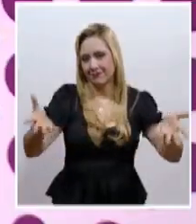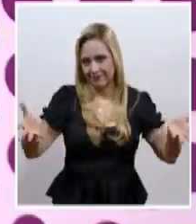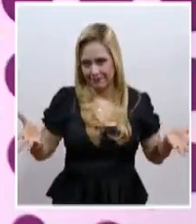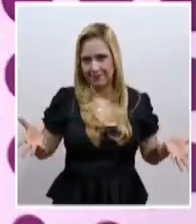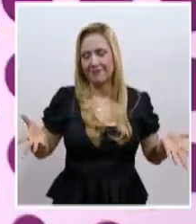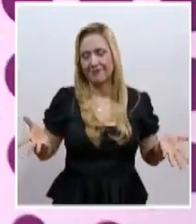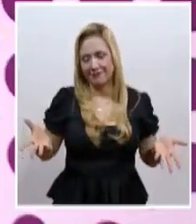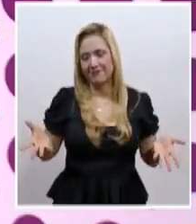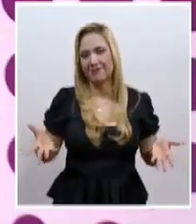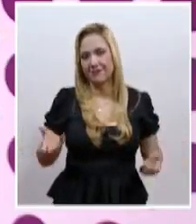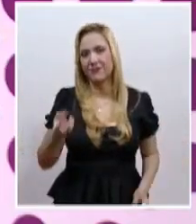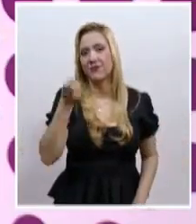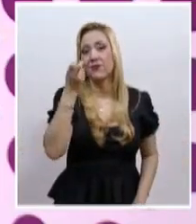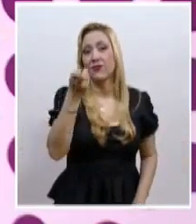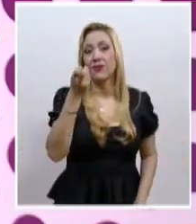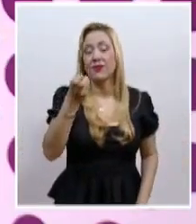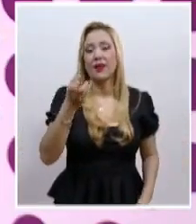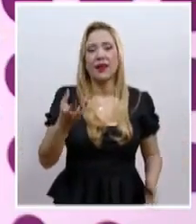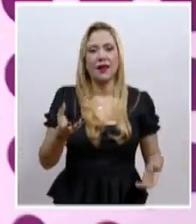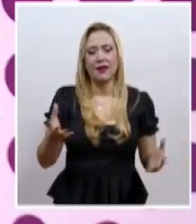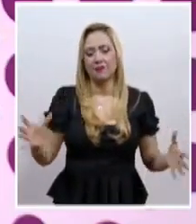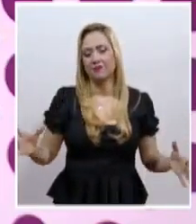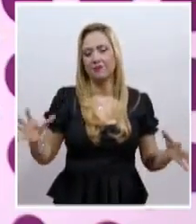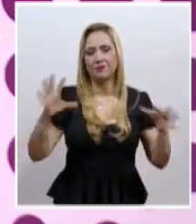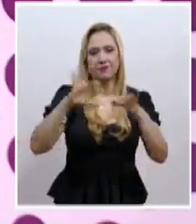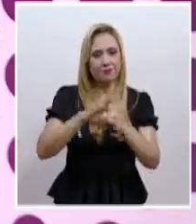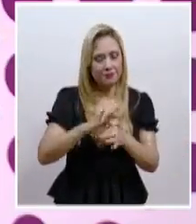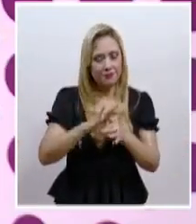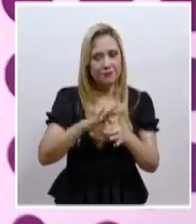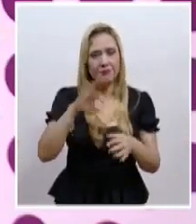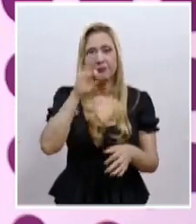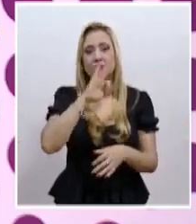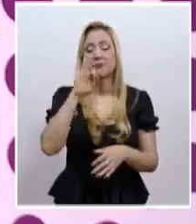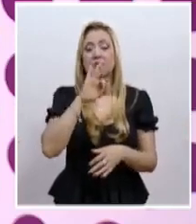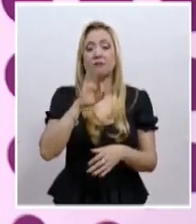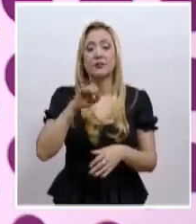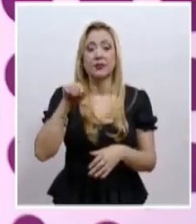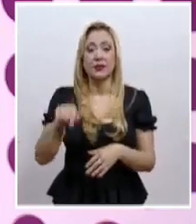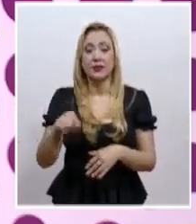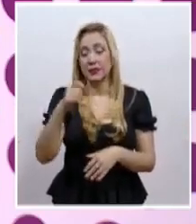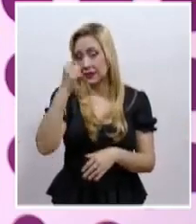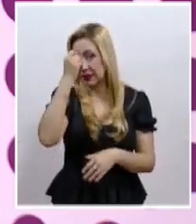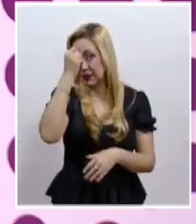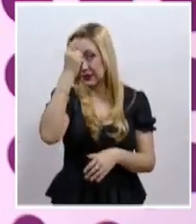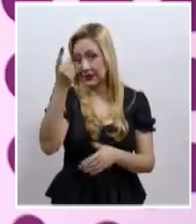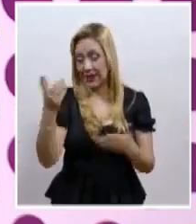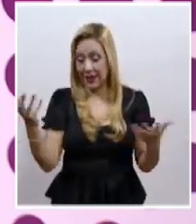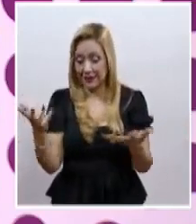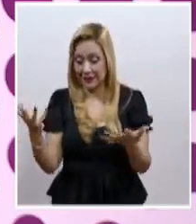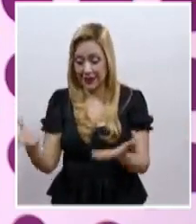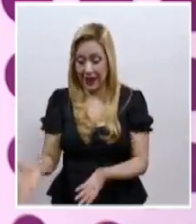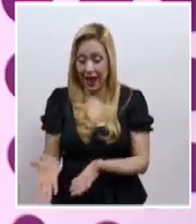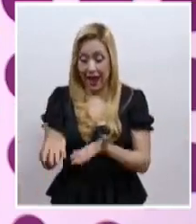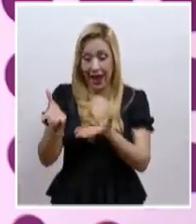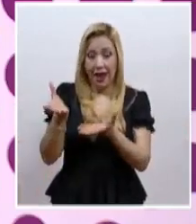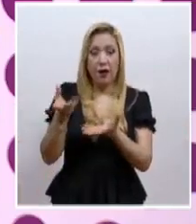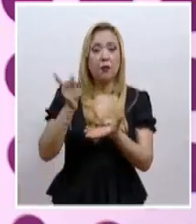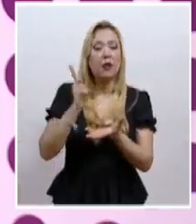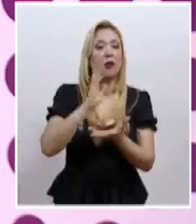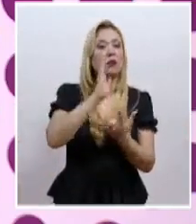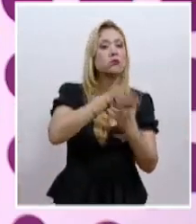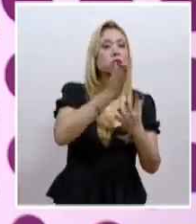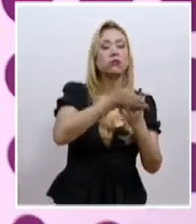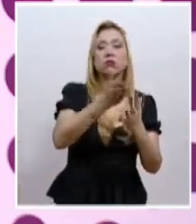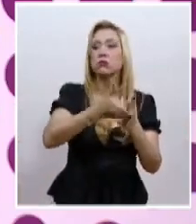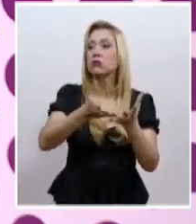sociedad. Entonces la interacción es clara. Si el valor se crea, pero no se distribuye de la manera correcta, pues